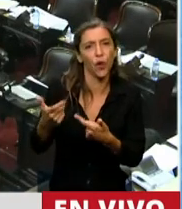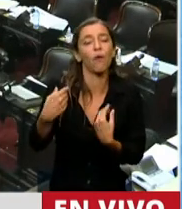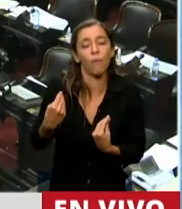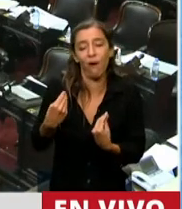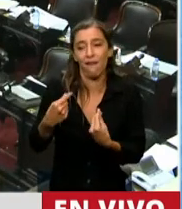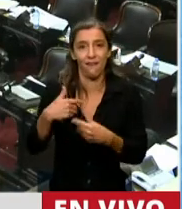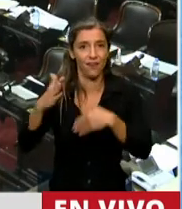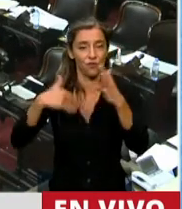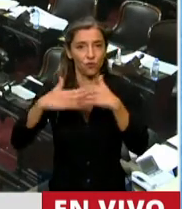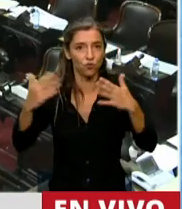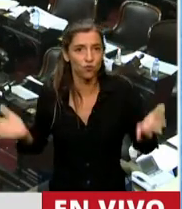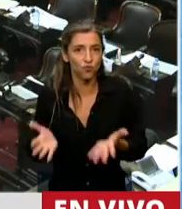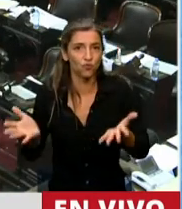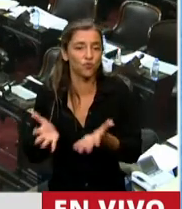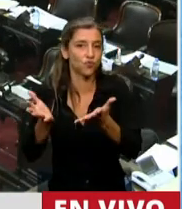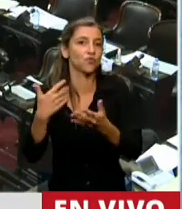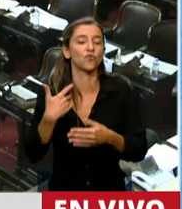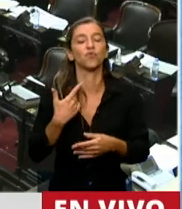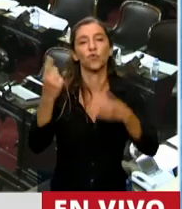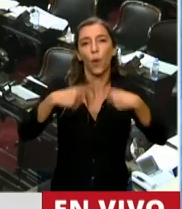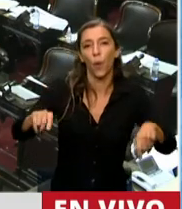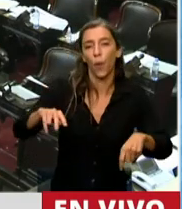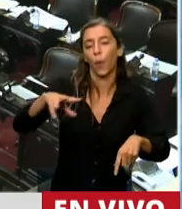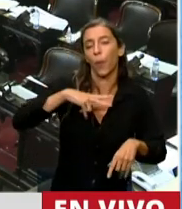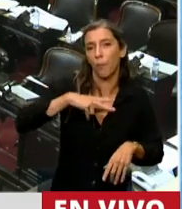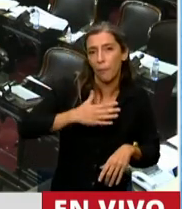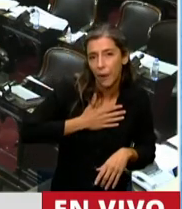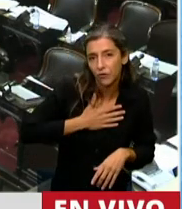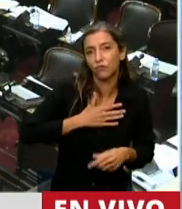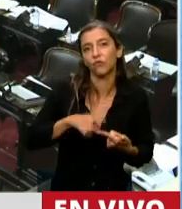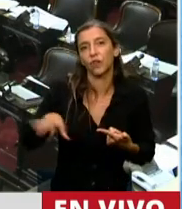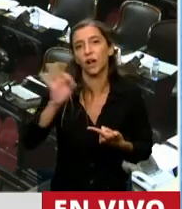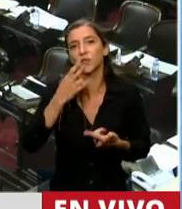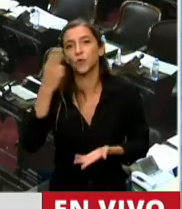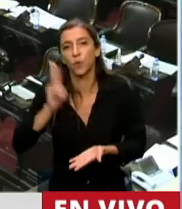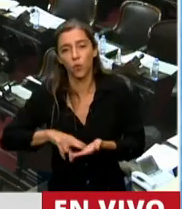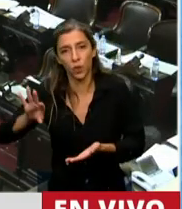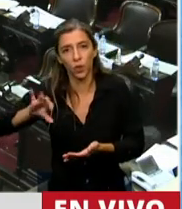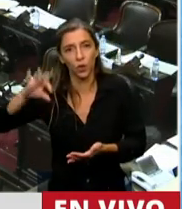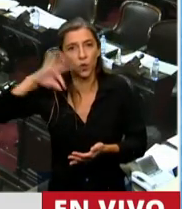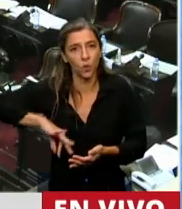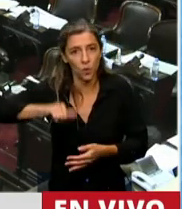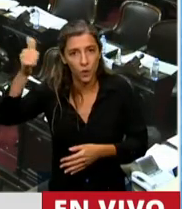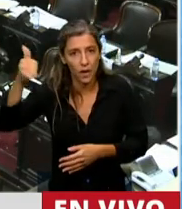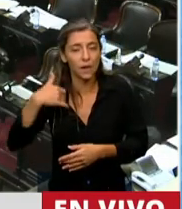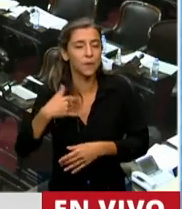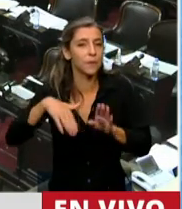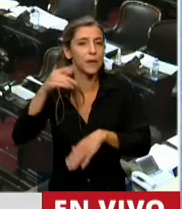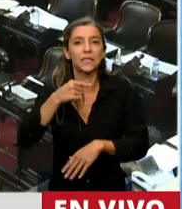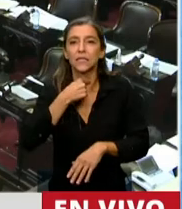construcción, tanto en bienes personales como en el impuesto a las ganancias, pero me quiero detener en un aspecto del